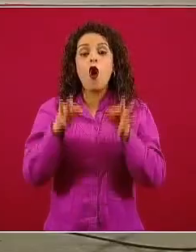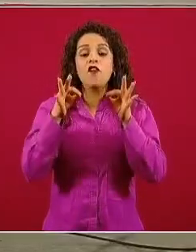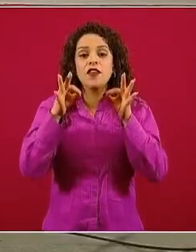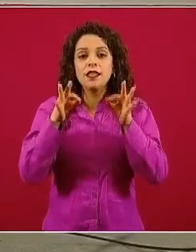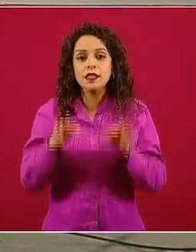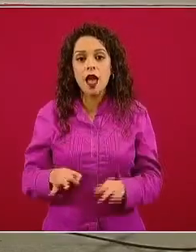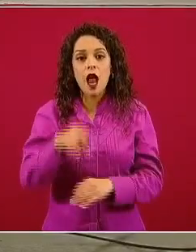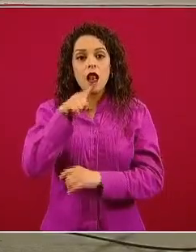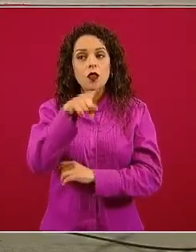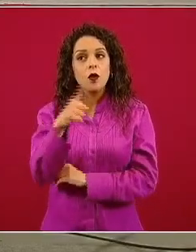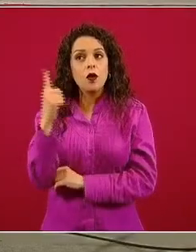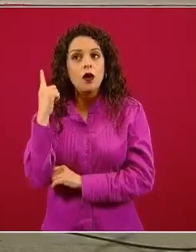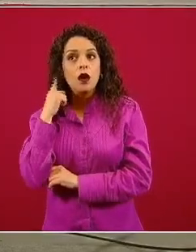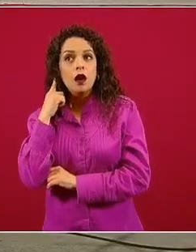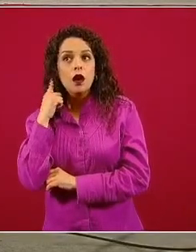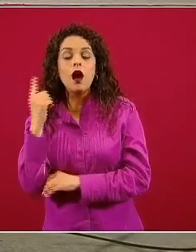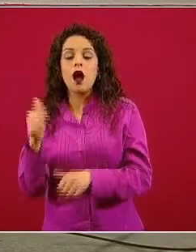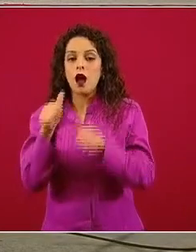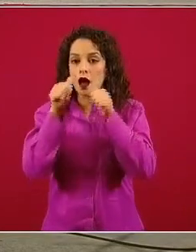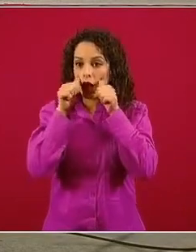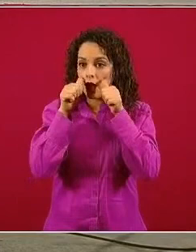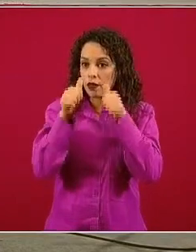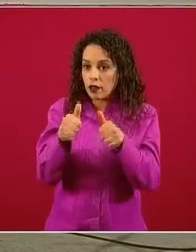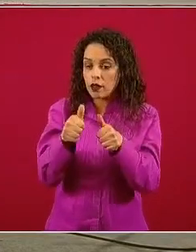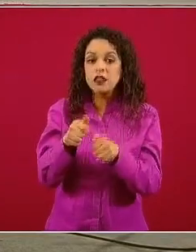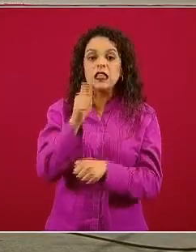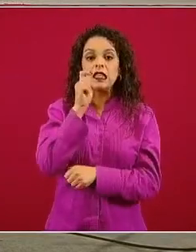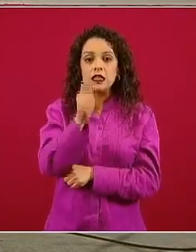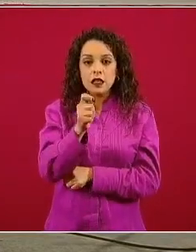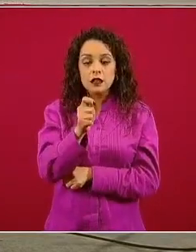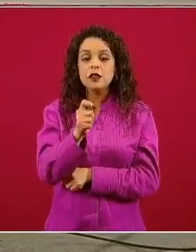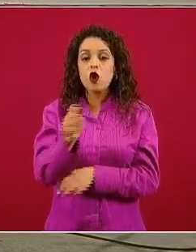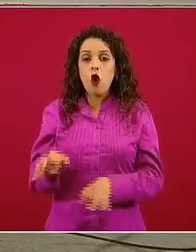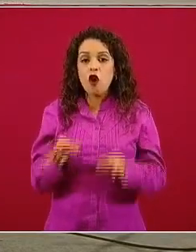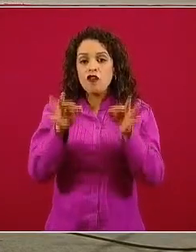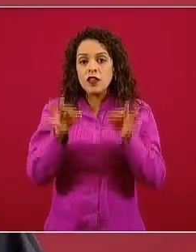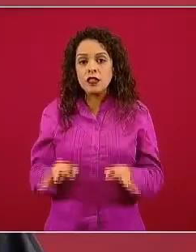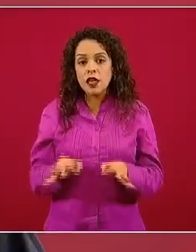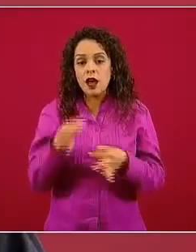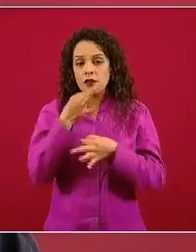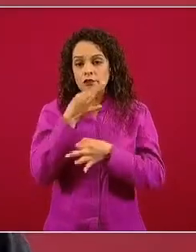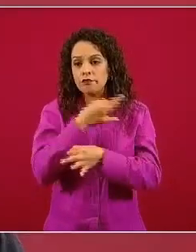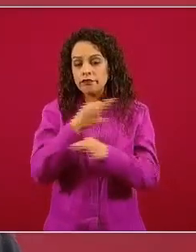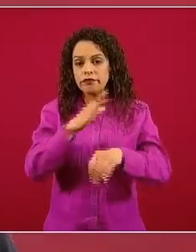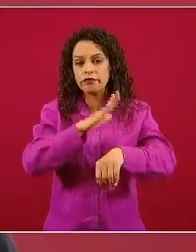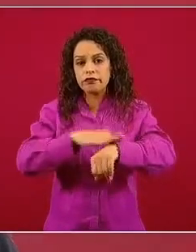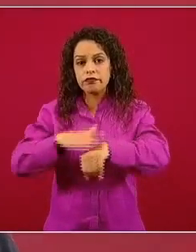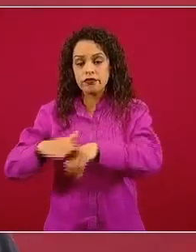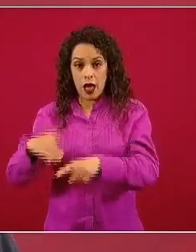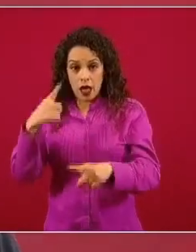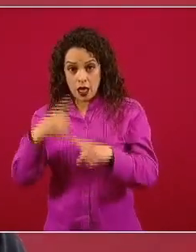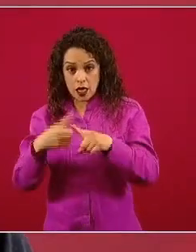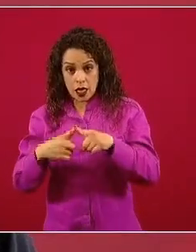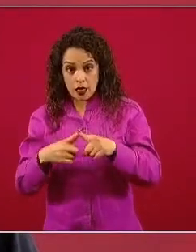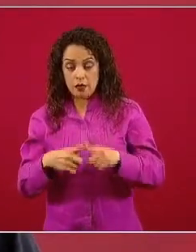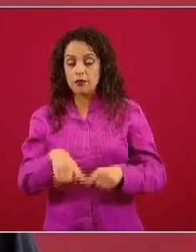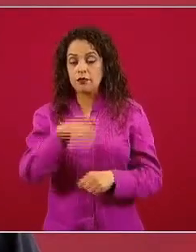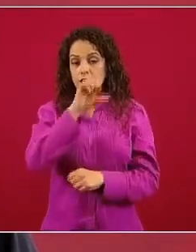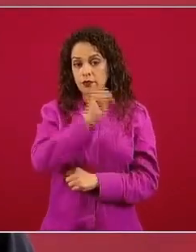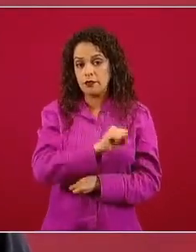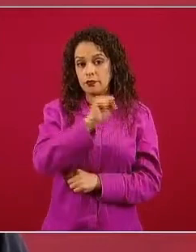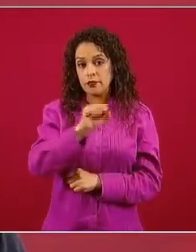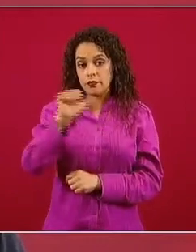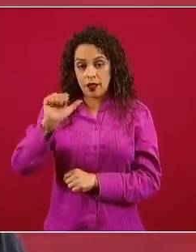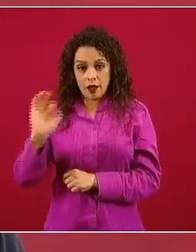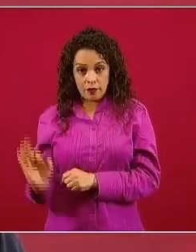le den atención a los comunicados que de manera oficial emita tanto la Secretaría de Salud Federal, a